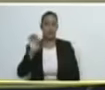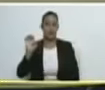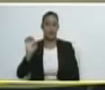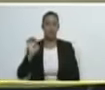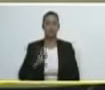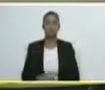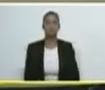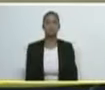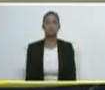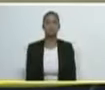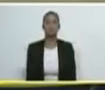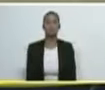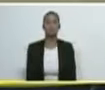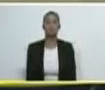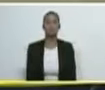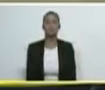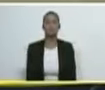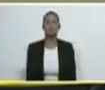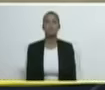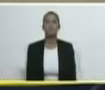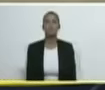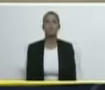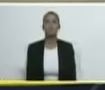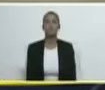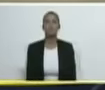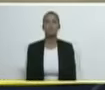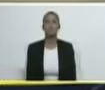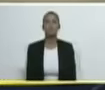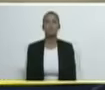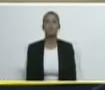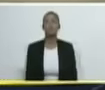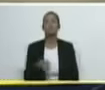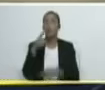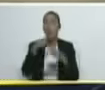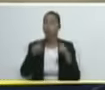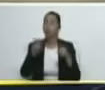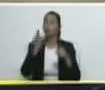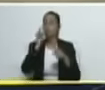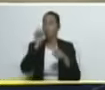de auditoría del Consejo Nacional Electoral.